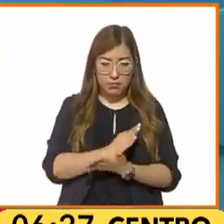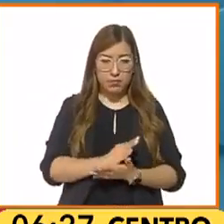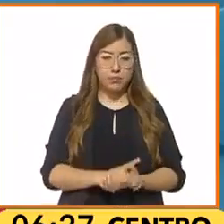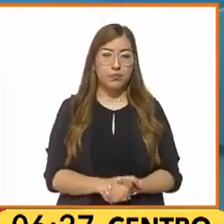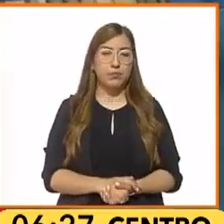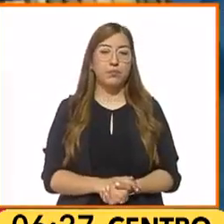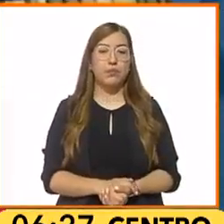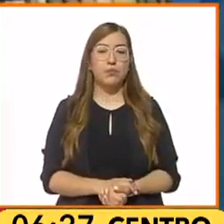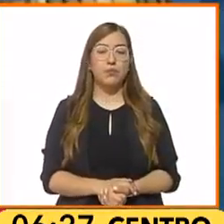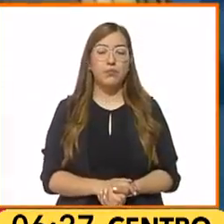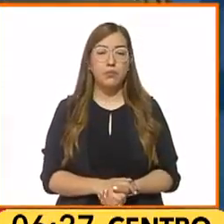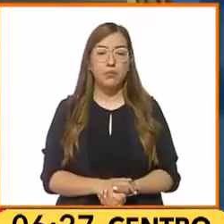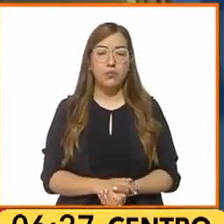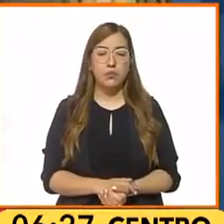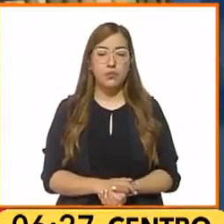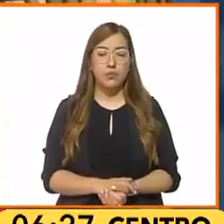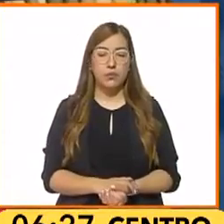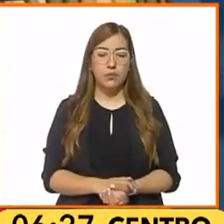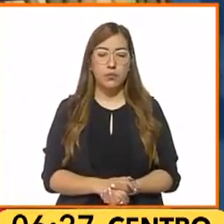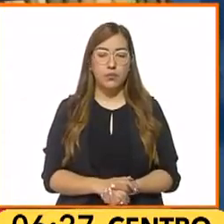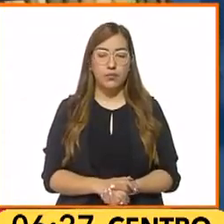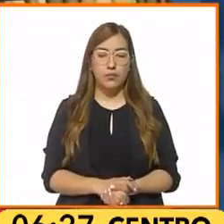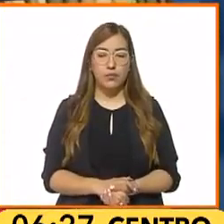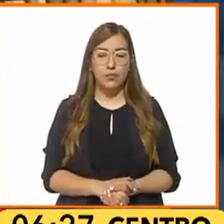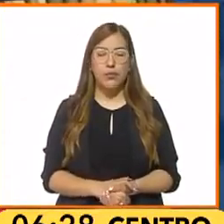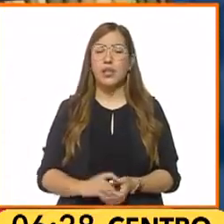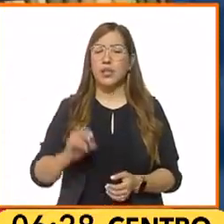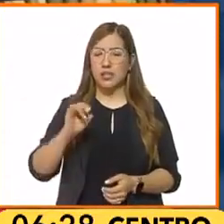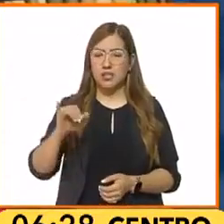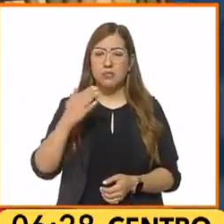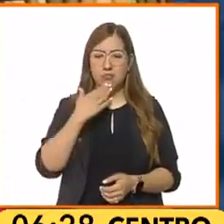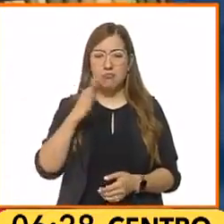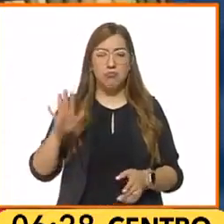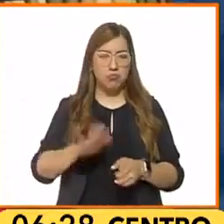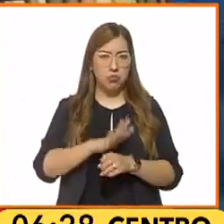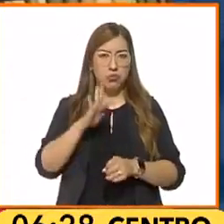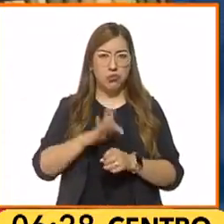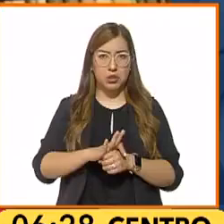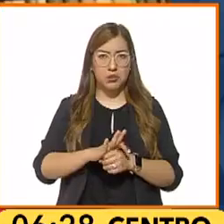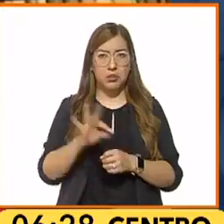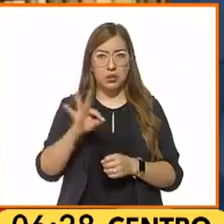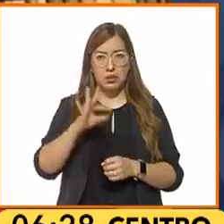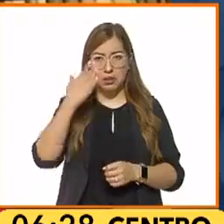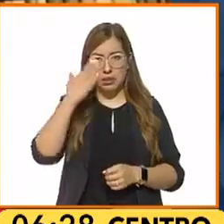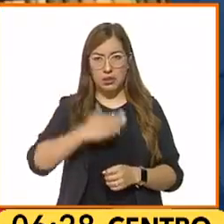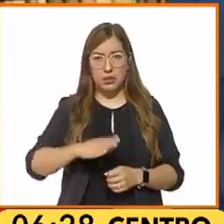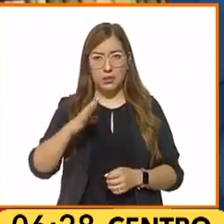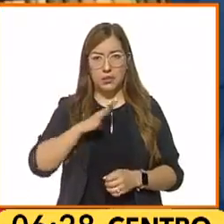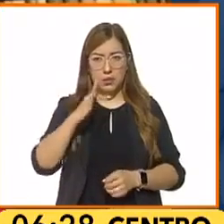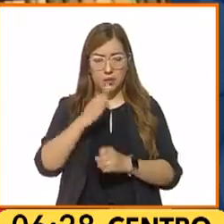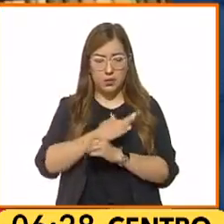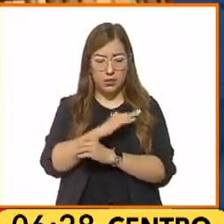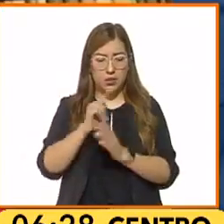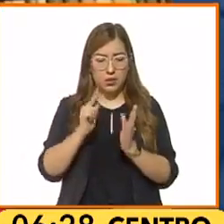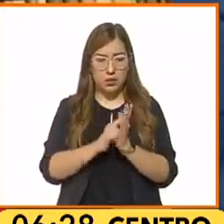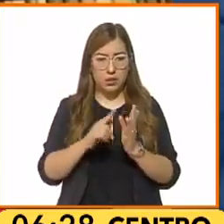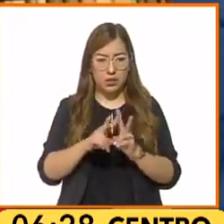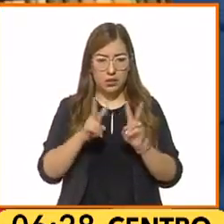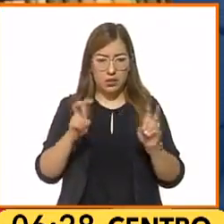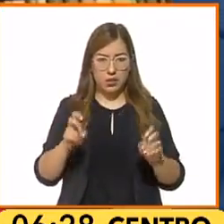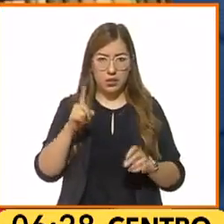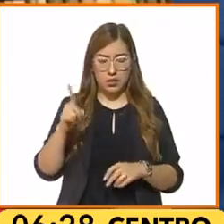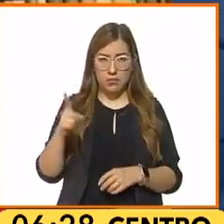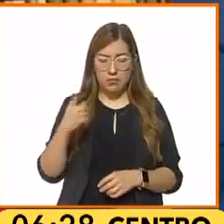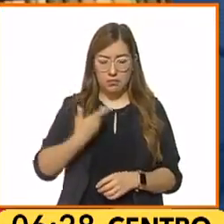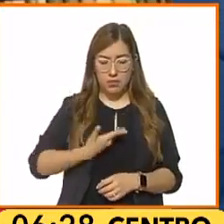es suficiente si lo combinamos ya con la actualización que tiene la ley en la materia. La doctora lo